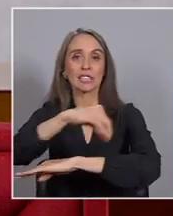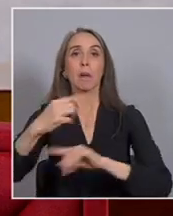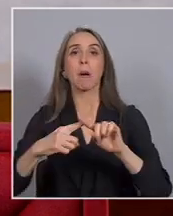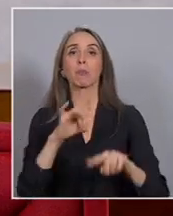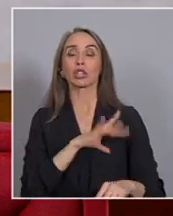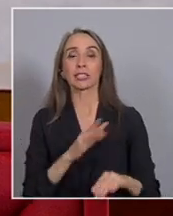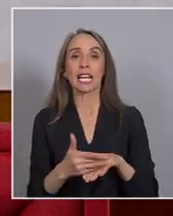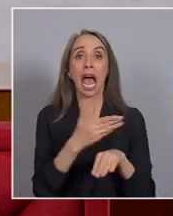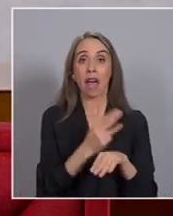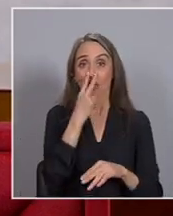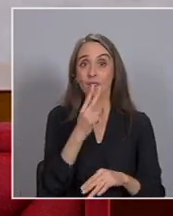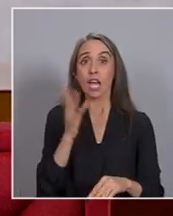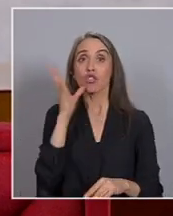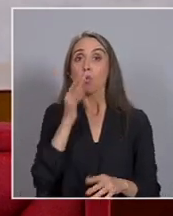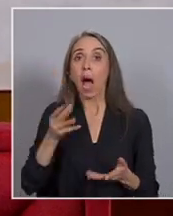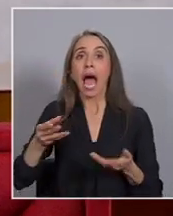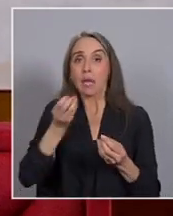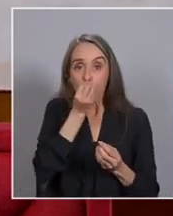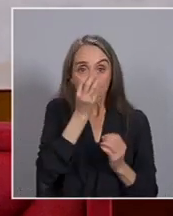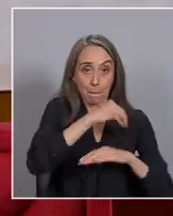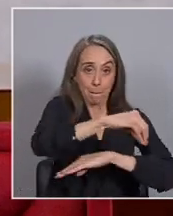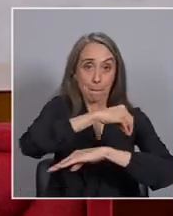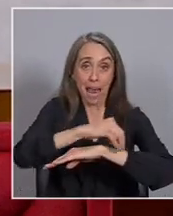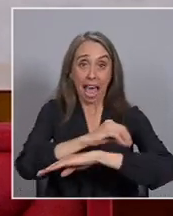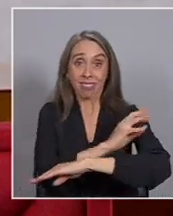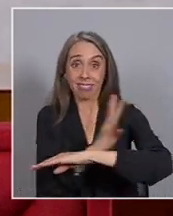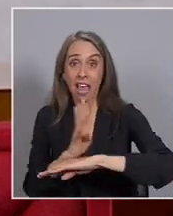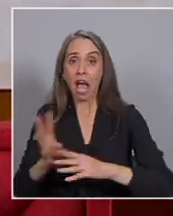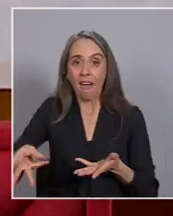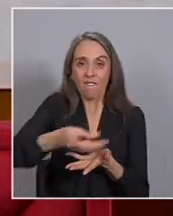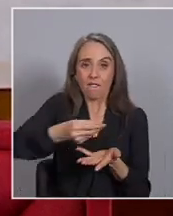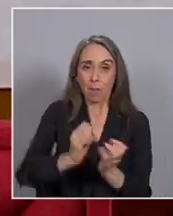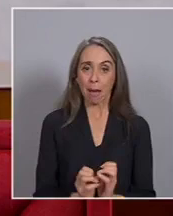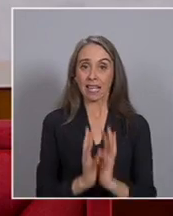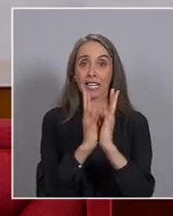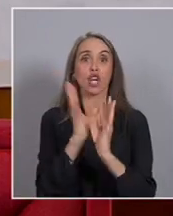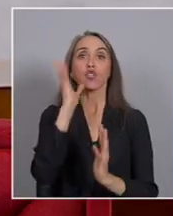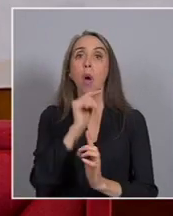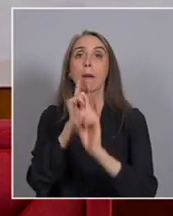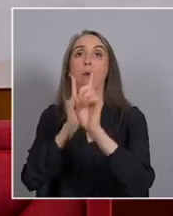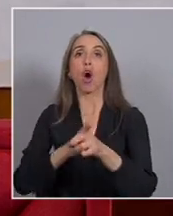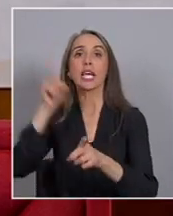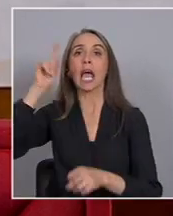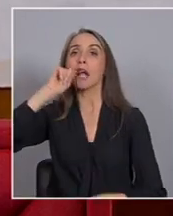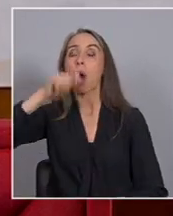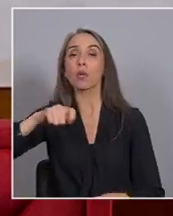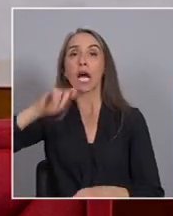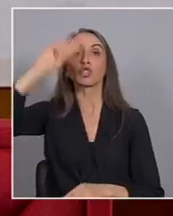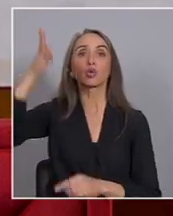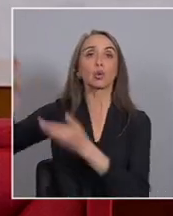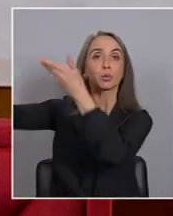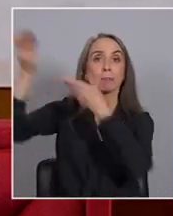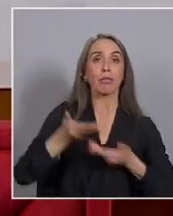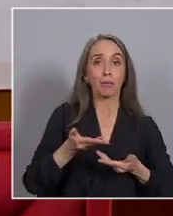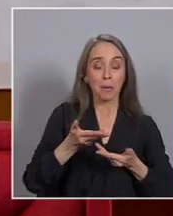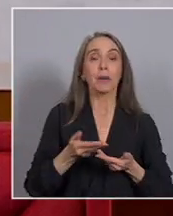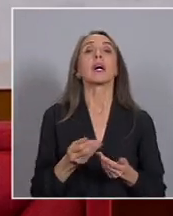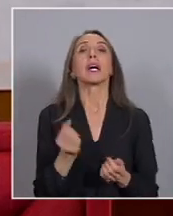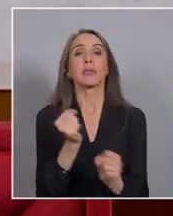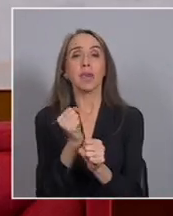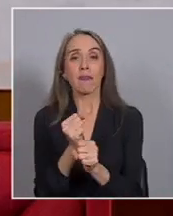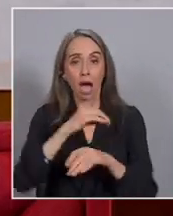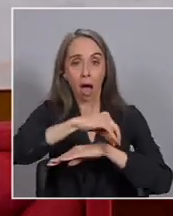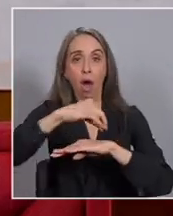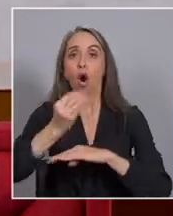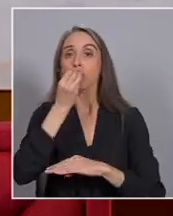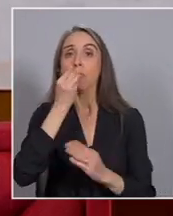anticipamos a la falta de fertilizantes producto de la guerra en Ucrania. También seguimos trabajando para asegurar una alimentación sana al alcance